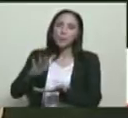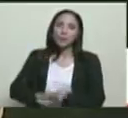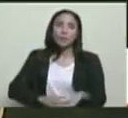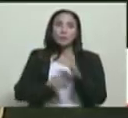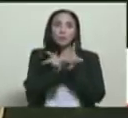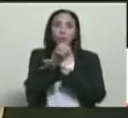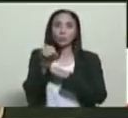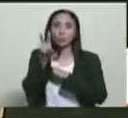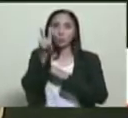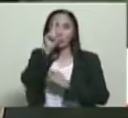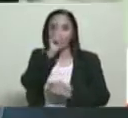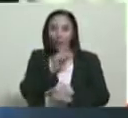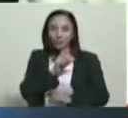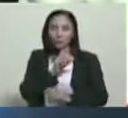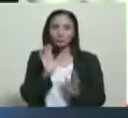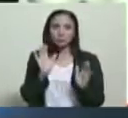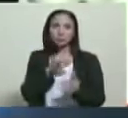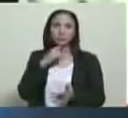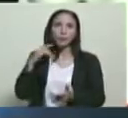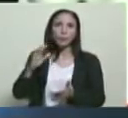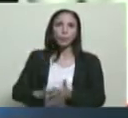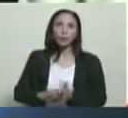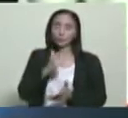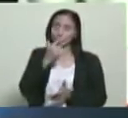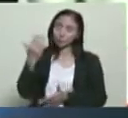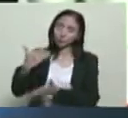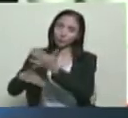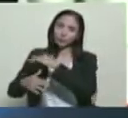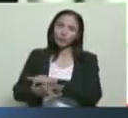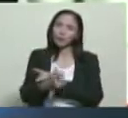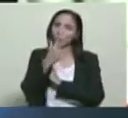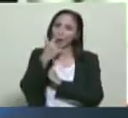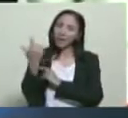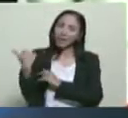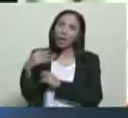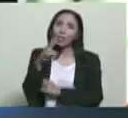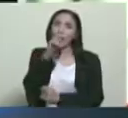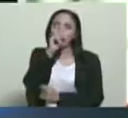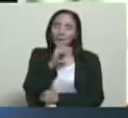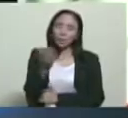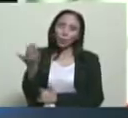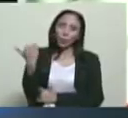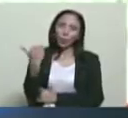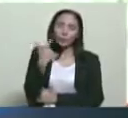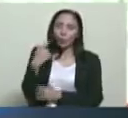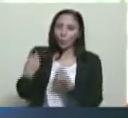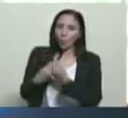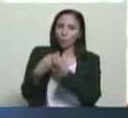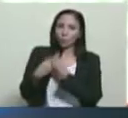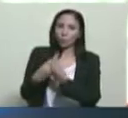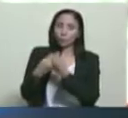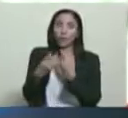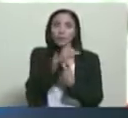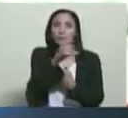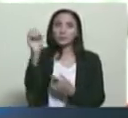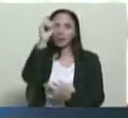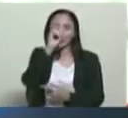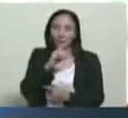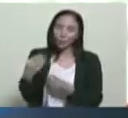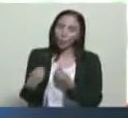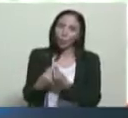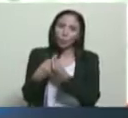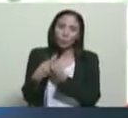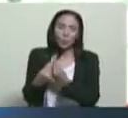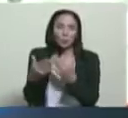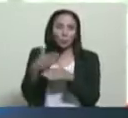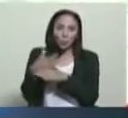102 años. Hace 2 años estuve con él cuando cumplió el centenario, 100 años, estuvimos